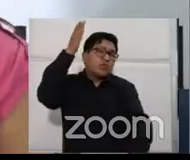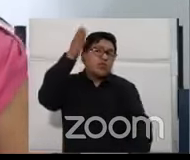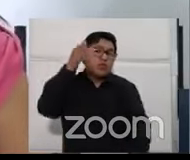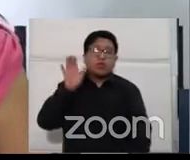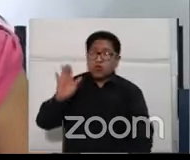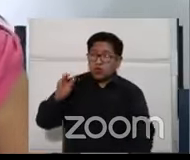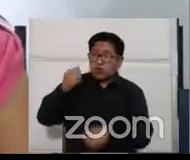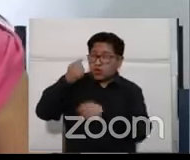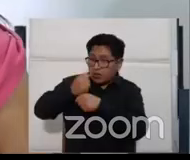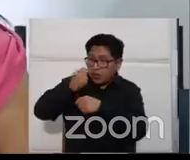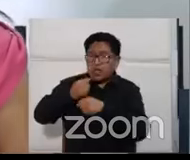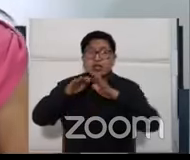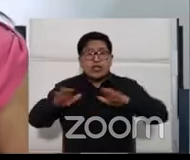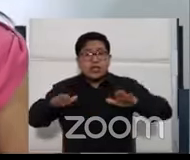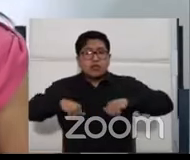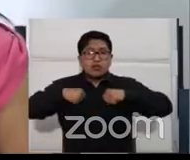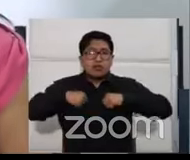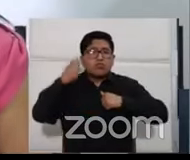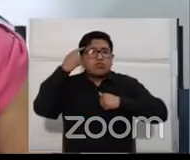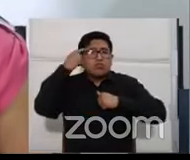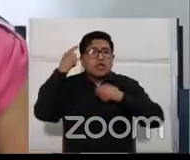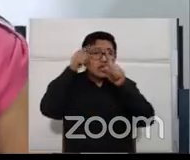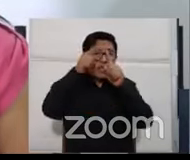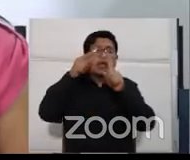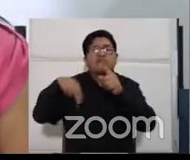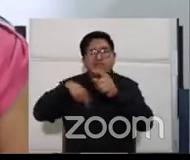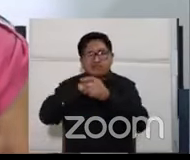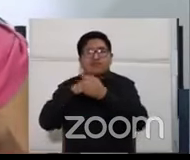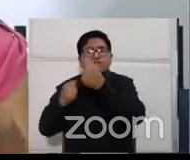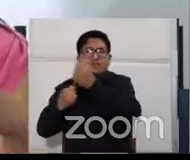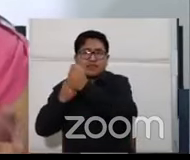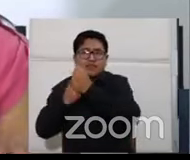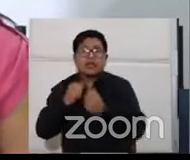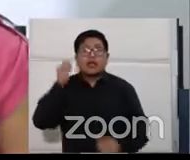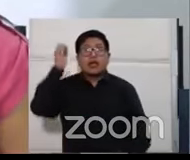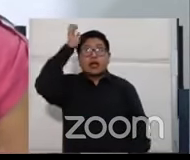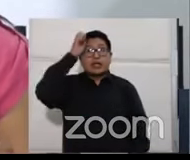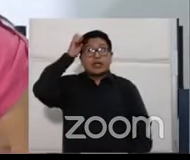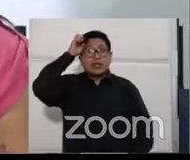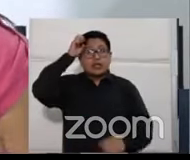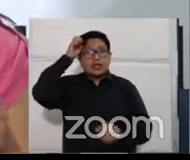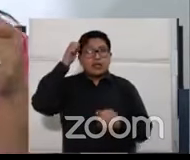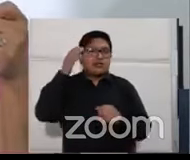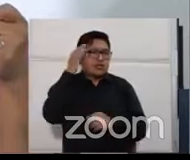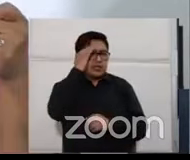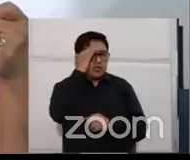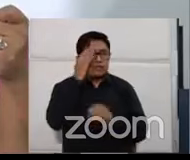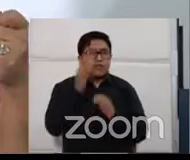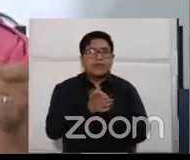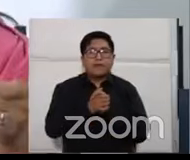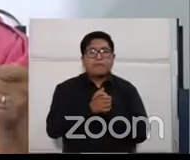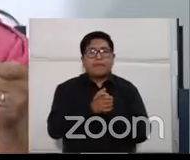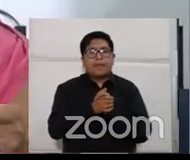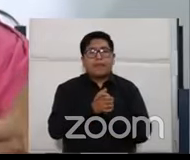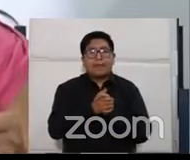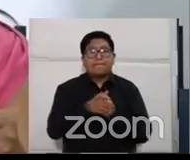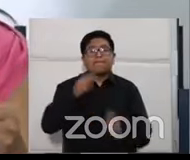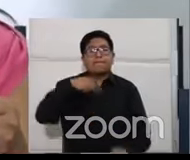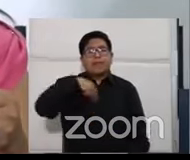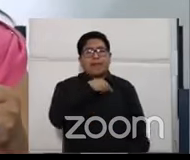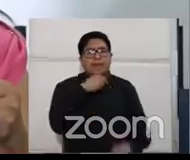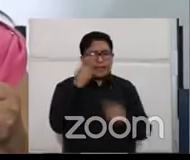para poder en alianza con el estado entre paréntesis parece una buena medida nos parece